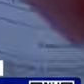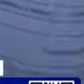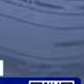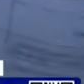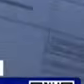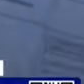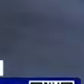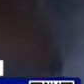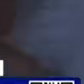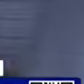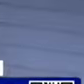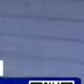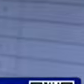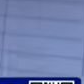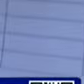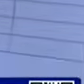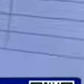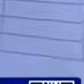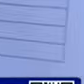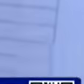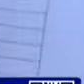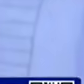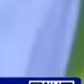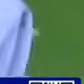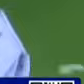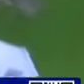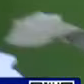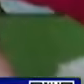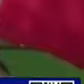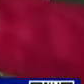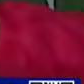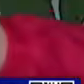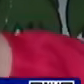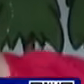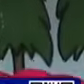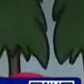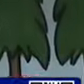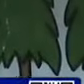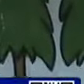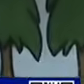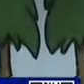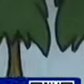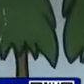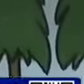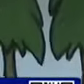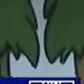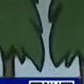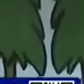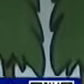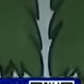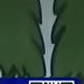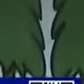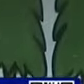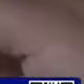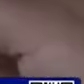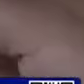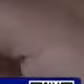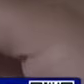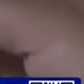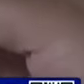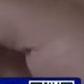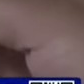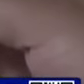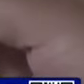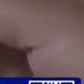son de este colegio. Correcto. Nosotros hemos indagado, ya que lo que le corresponde está al distrital, dando la información, pero